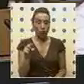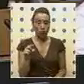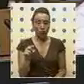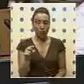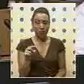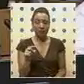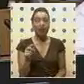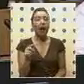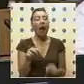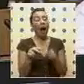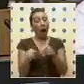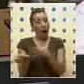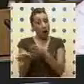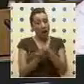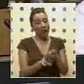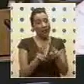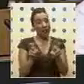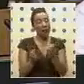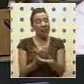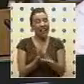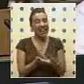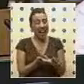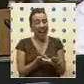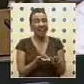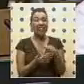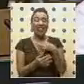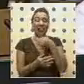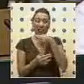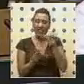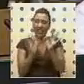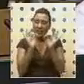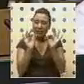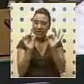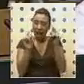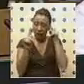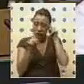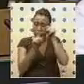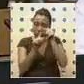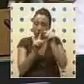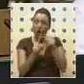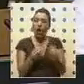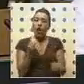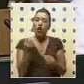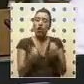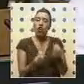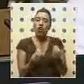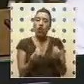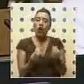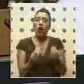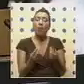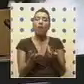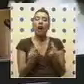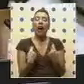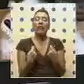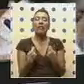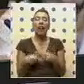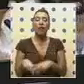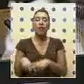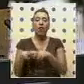Ahora, con respecto a la gratuidad, quisiera poner especial énfasis en esta materia. ¿Cómo vamos a abrir la llave de recursos